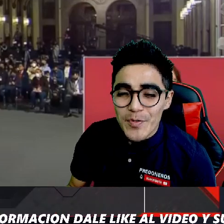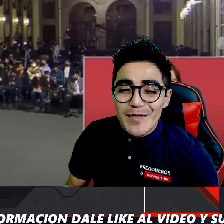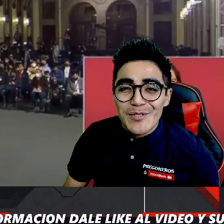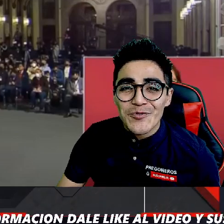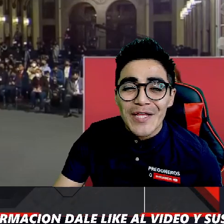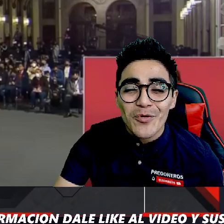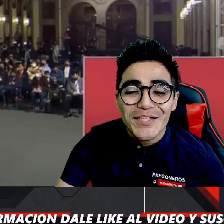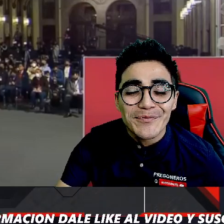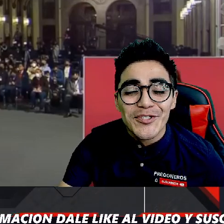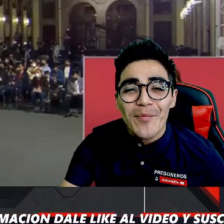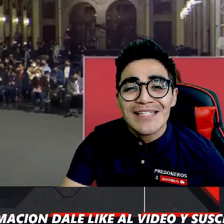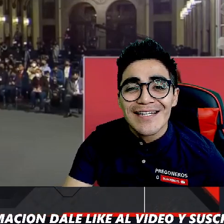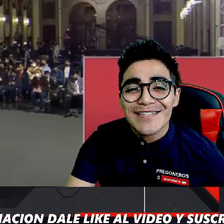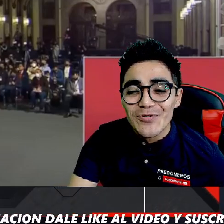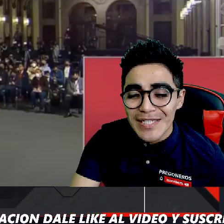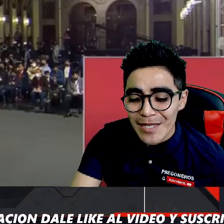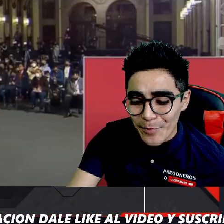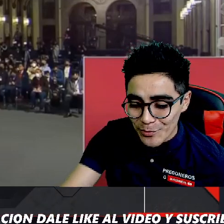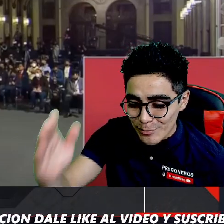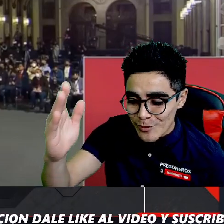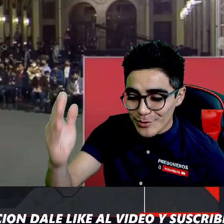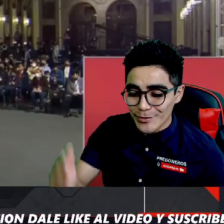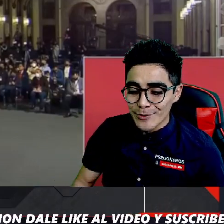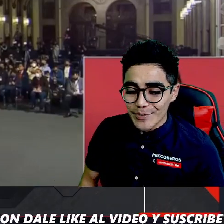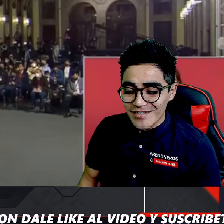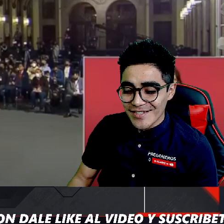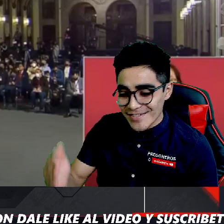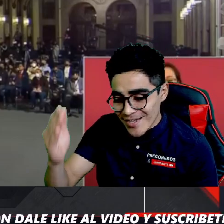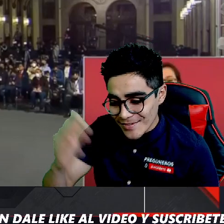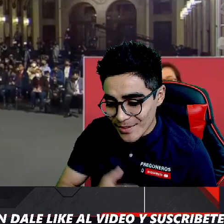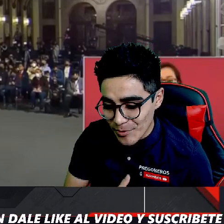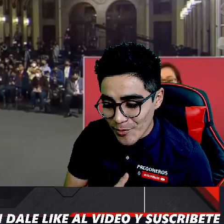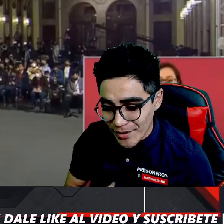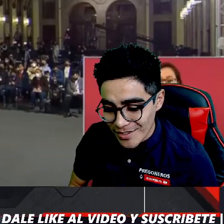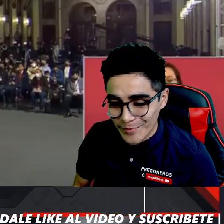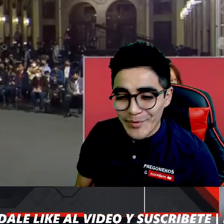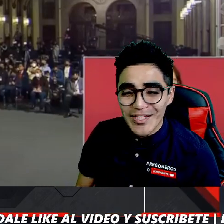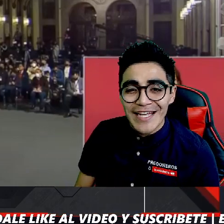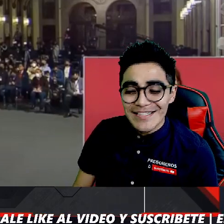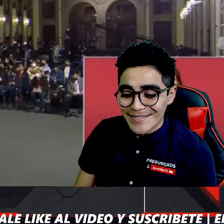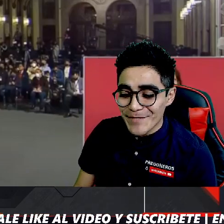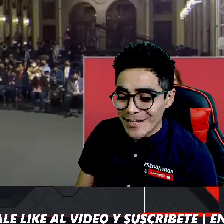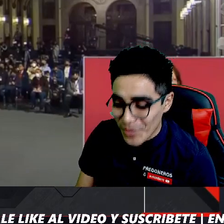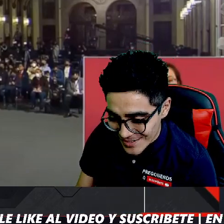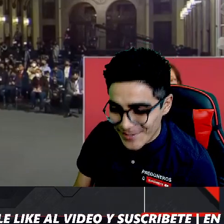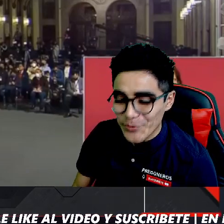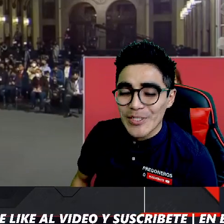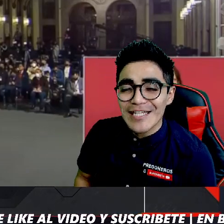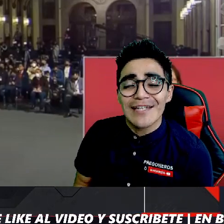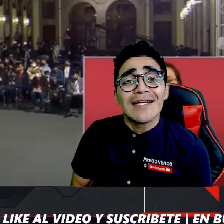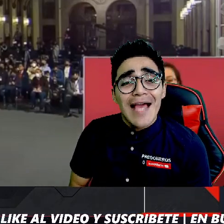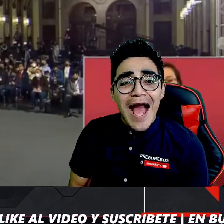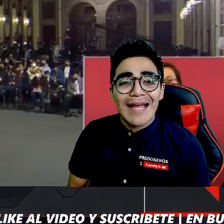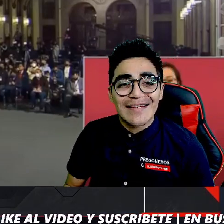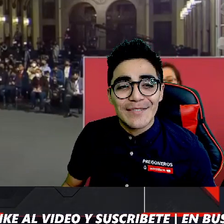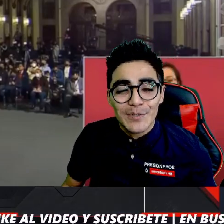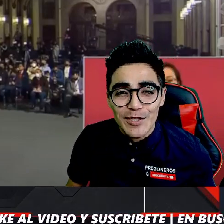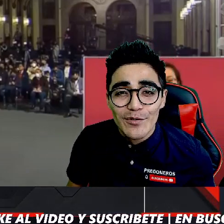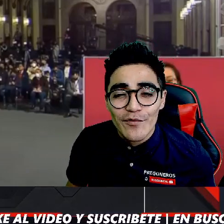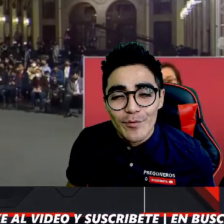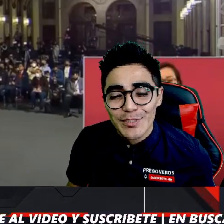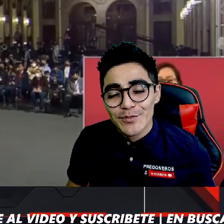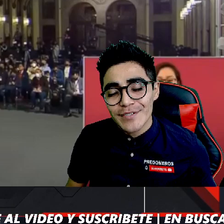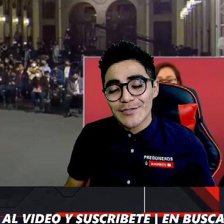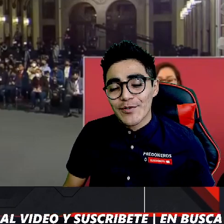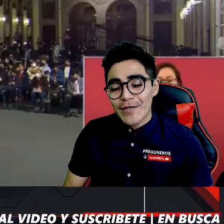Amigos, bienvenidos a una nueva transmisión más a este su canal Pregoneros 4T Noticias, servidor Irwin Rodríguez transmitiéndoles desde su canal. Antes de irnos